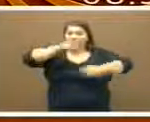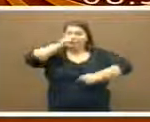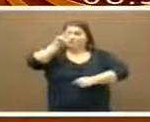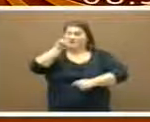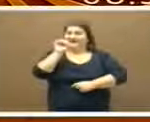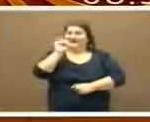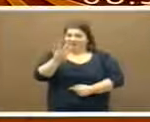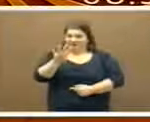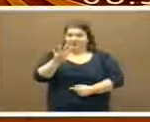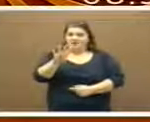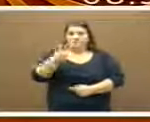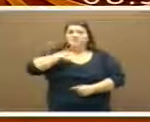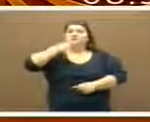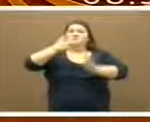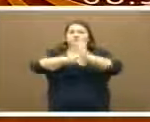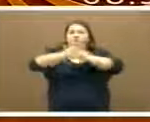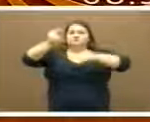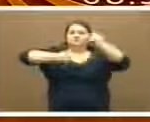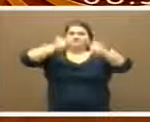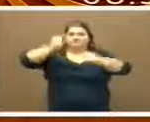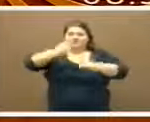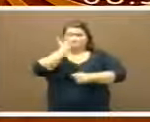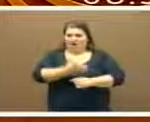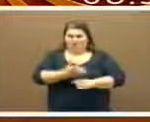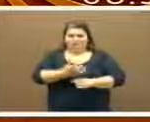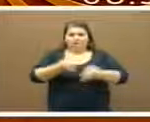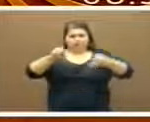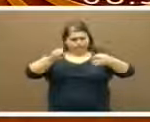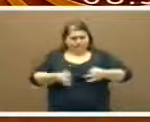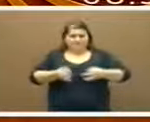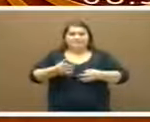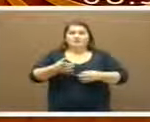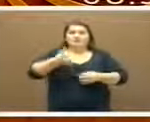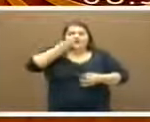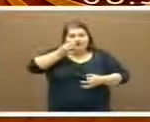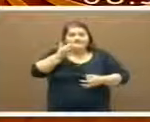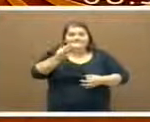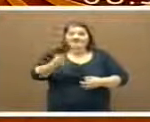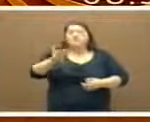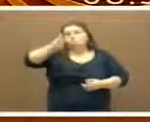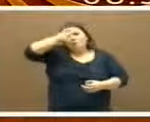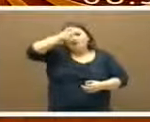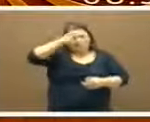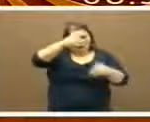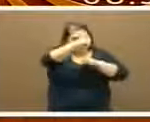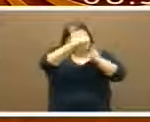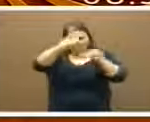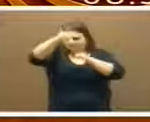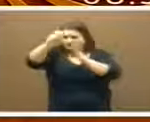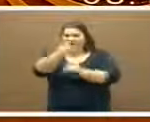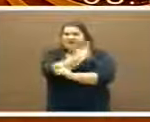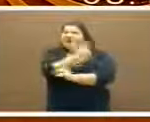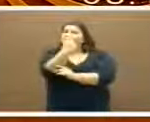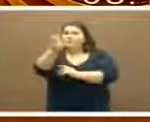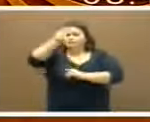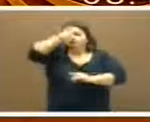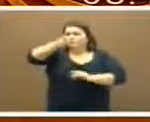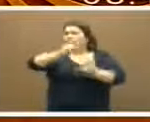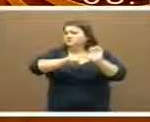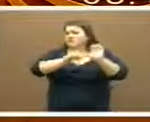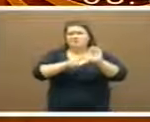ejercicio 2014 son unos presupuestos serios, rigurosos, realistas y municipalistas, porque atienden a las necesidades de todos y cada uno de los